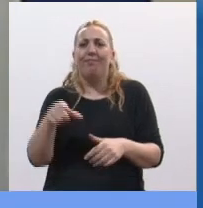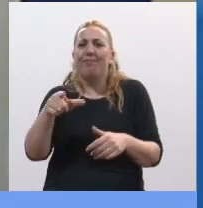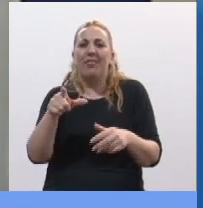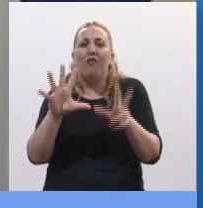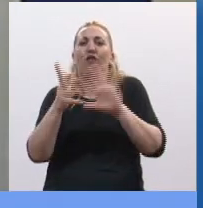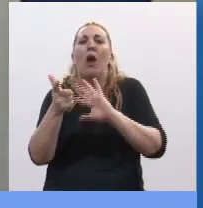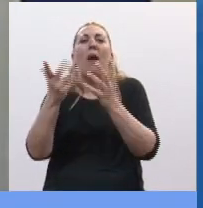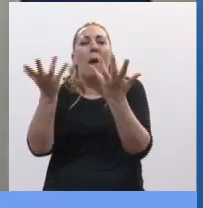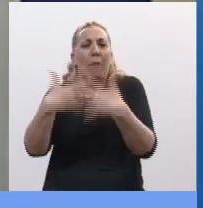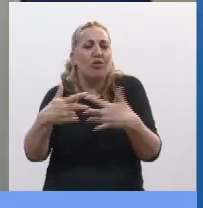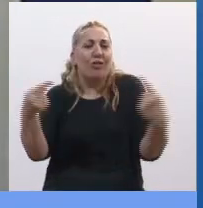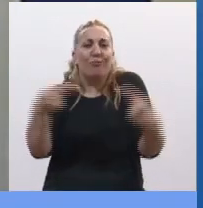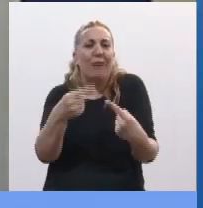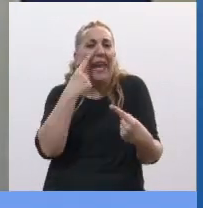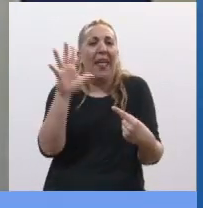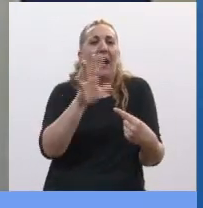relación con la pandemia.